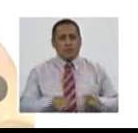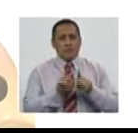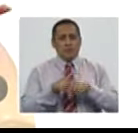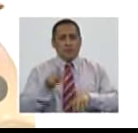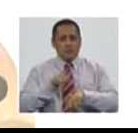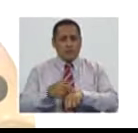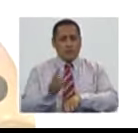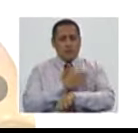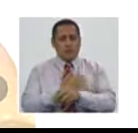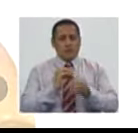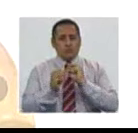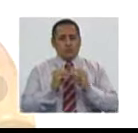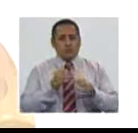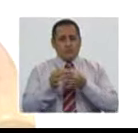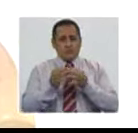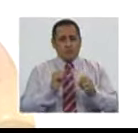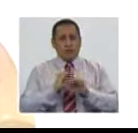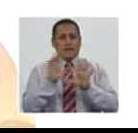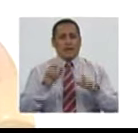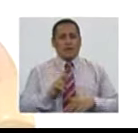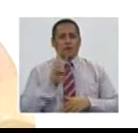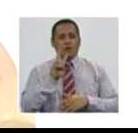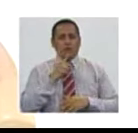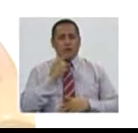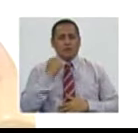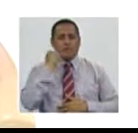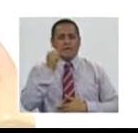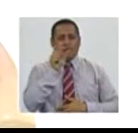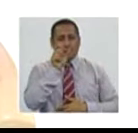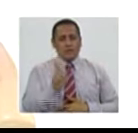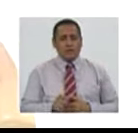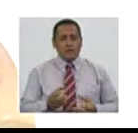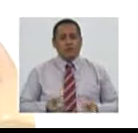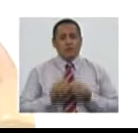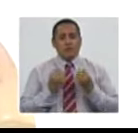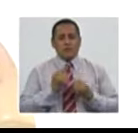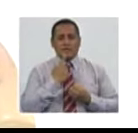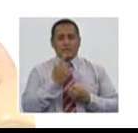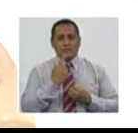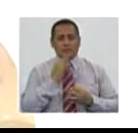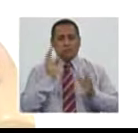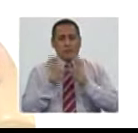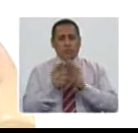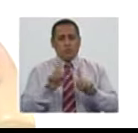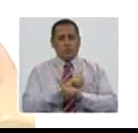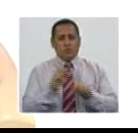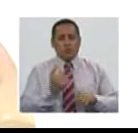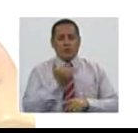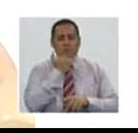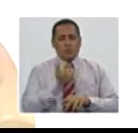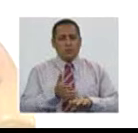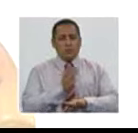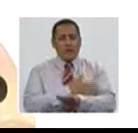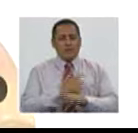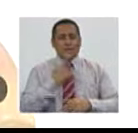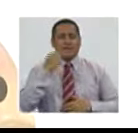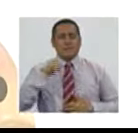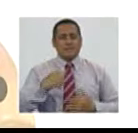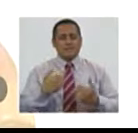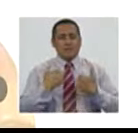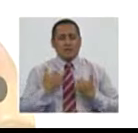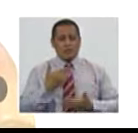en este caso que tú mencionas una Clara violación a los derechos de esta persona porque él si no me equivoco mencionaba que